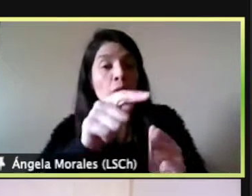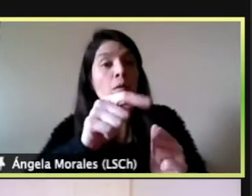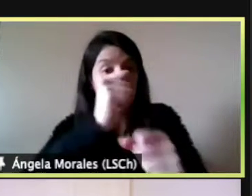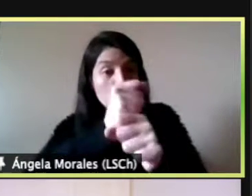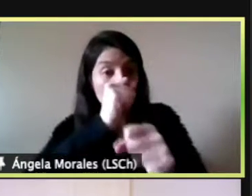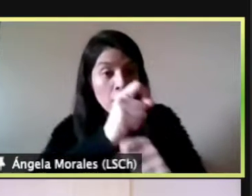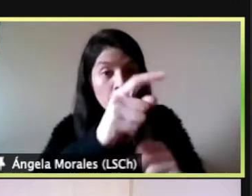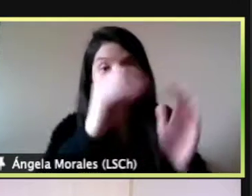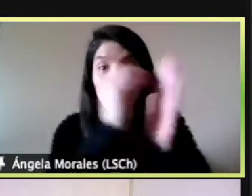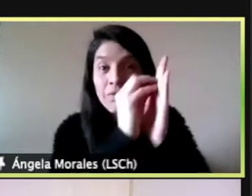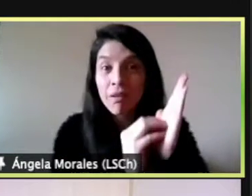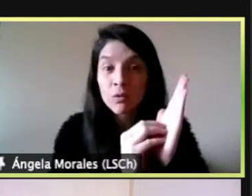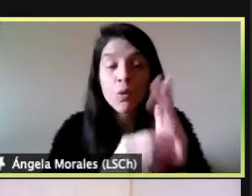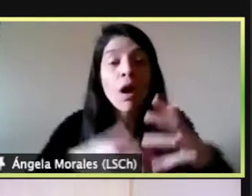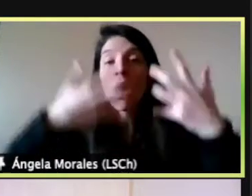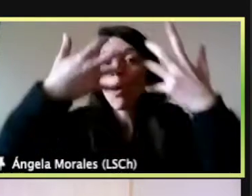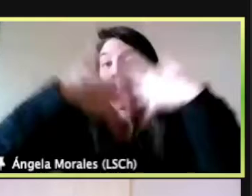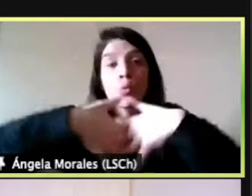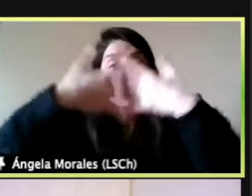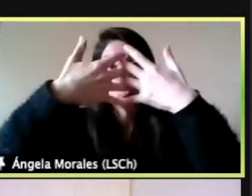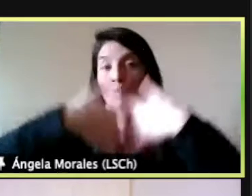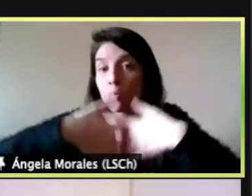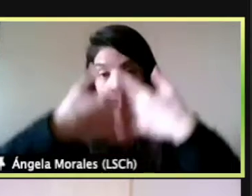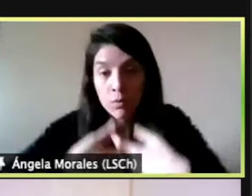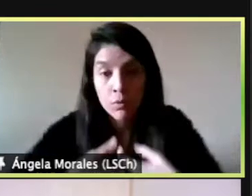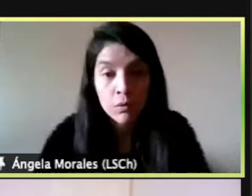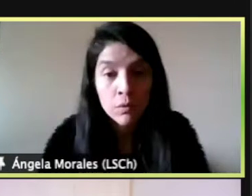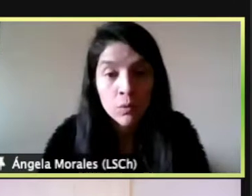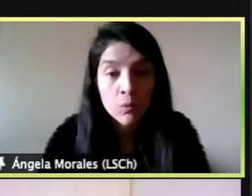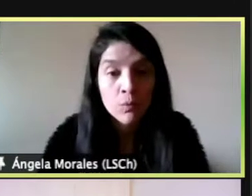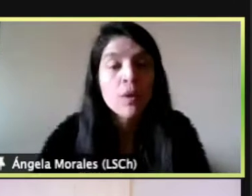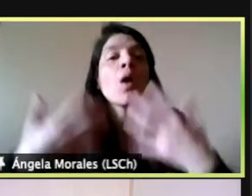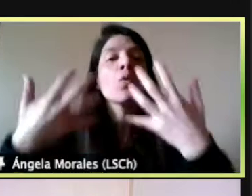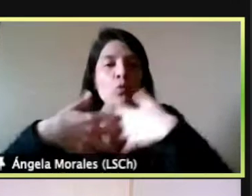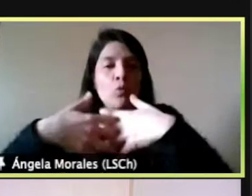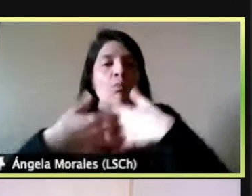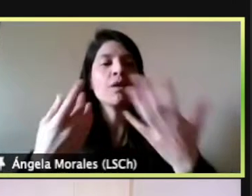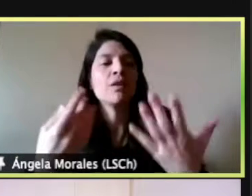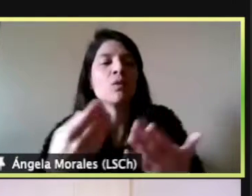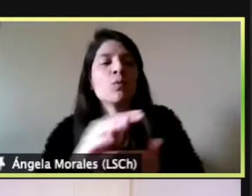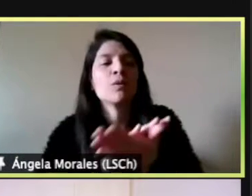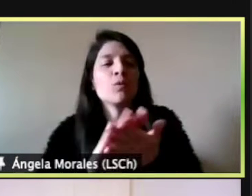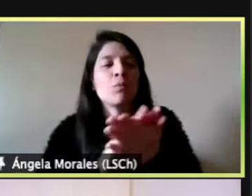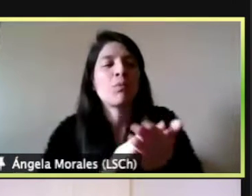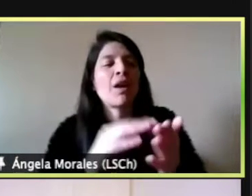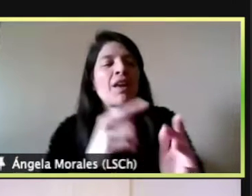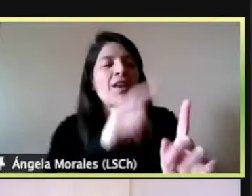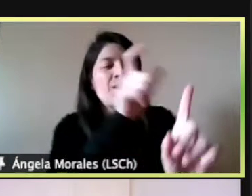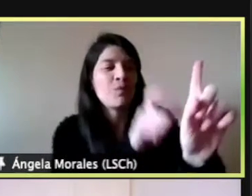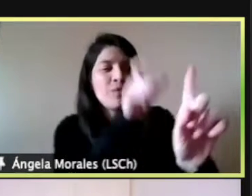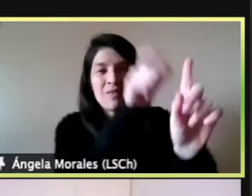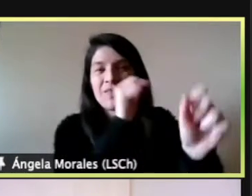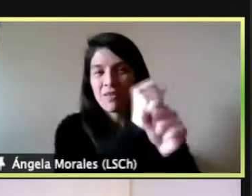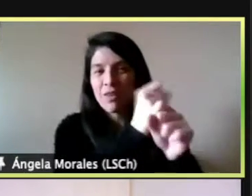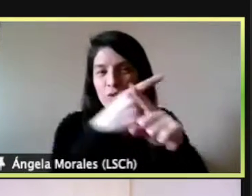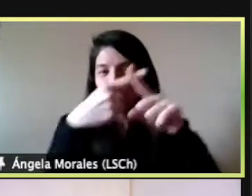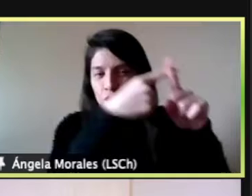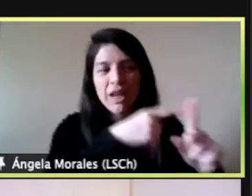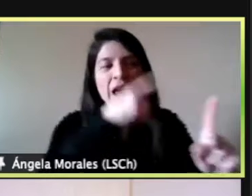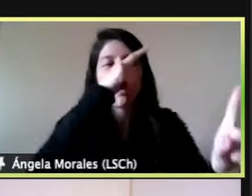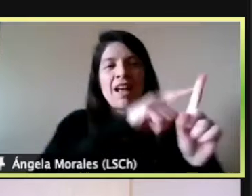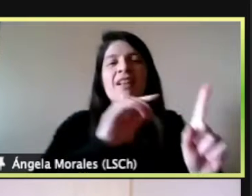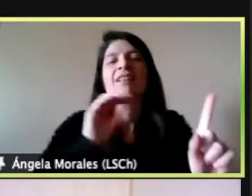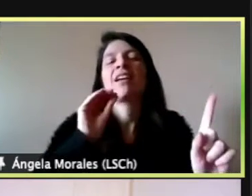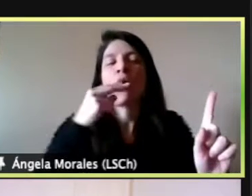para cada uno de los trabajadores sociales. Entonces lo que veíamos acá es que nosotros pudimos crear algunos esquemas.